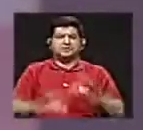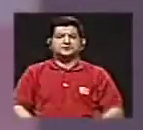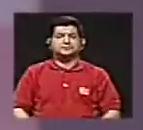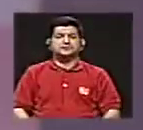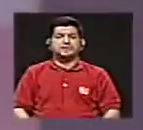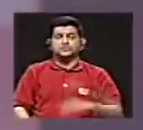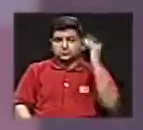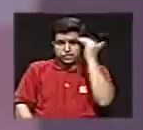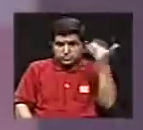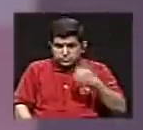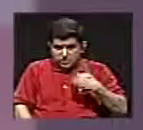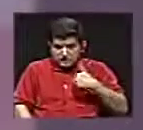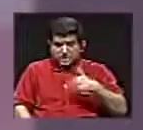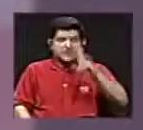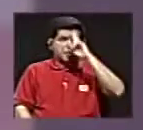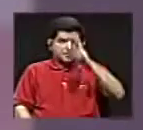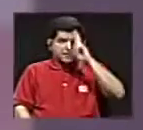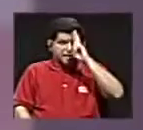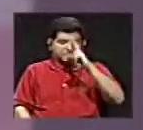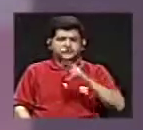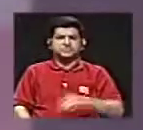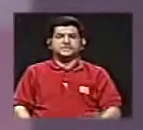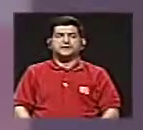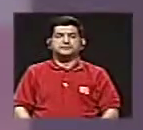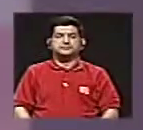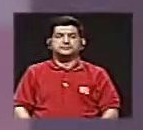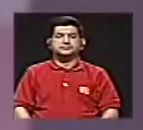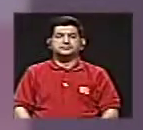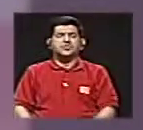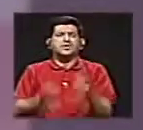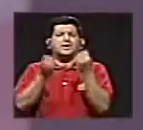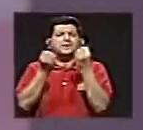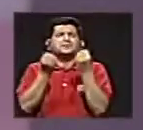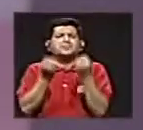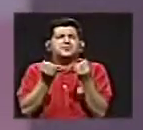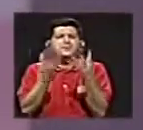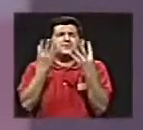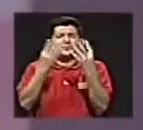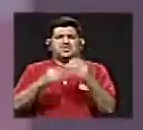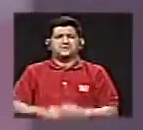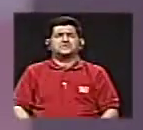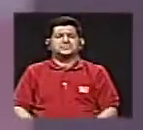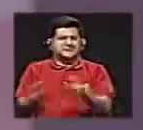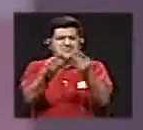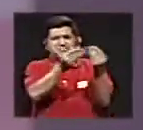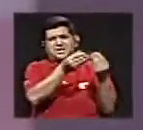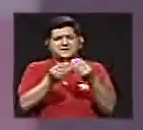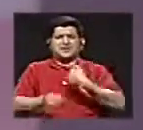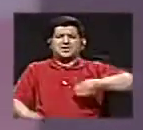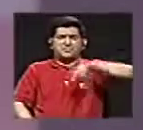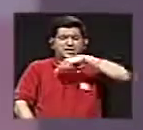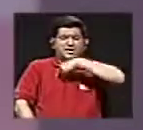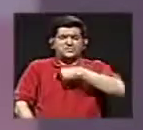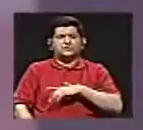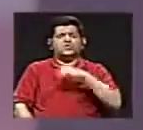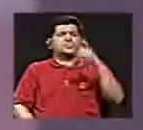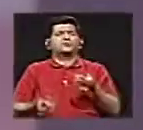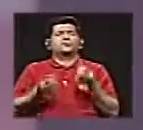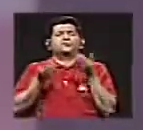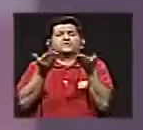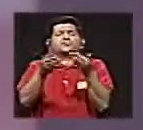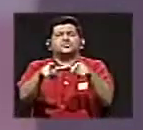tengan conciencia y que respeten, porque hay suficientemente tierra. Dios nos dio